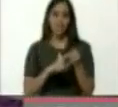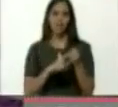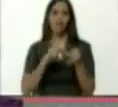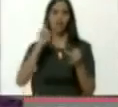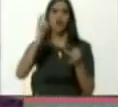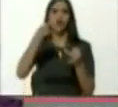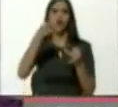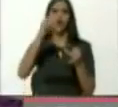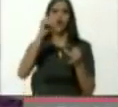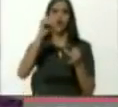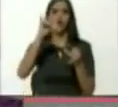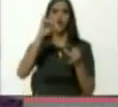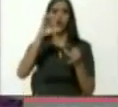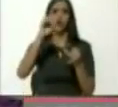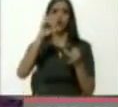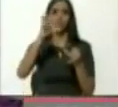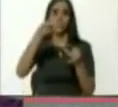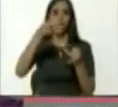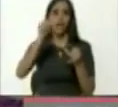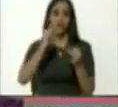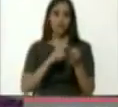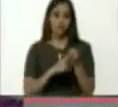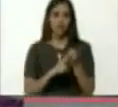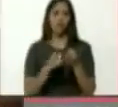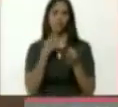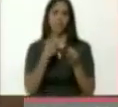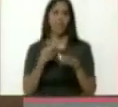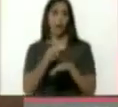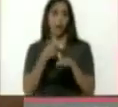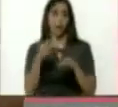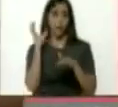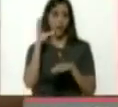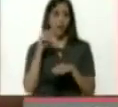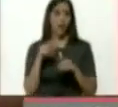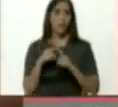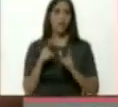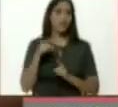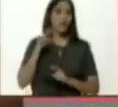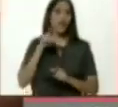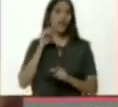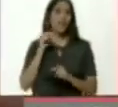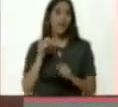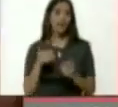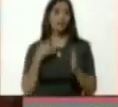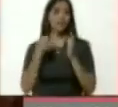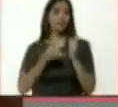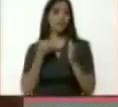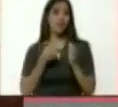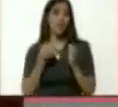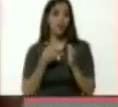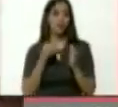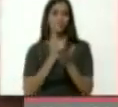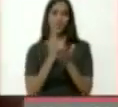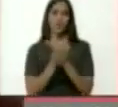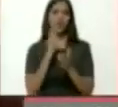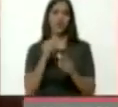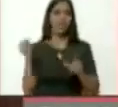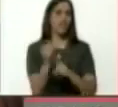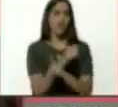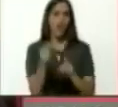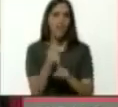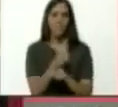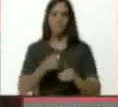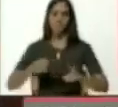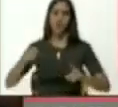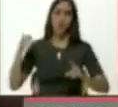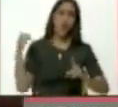Goicochea. Esa, claro, generación decía que ellos iban a gobernar el país. Pero nunca hablaron de la parte institucional. Siempre hablaron fue de la violencia, del golpe de